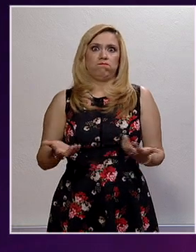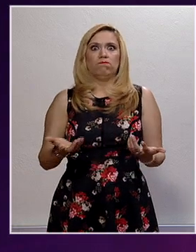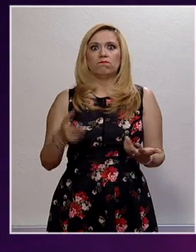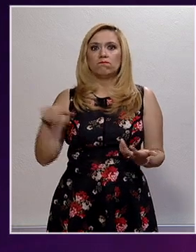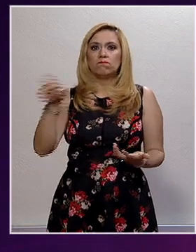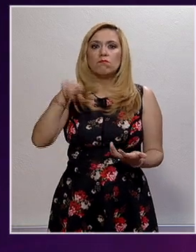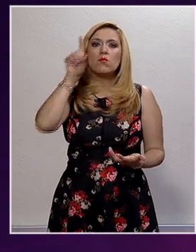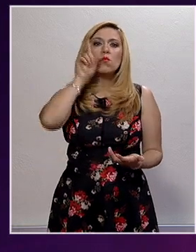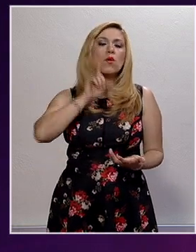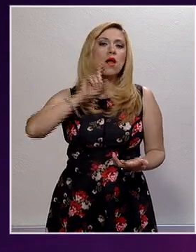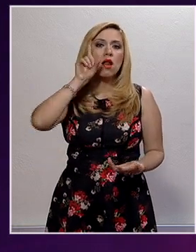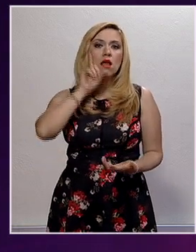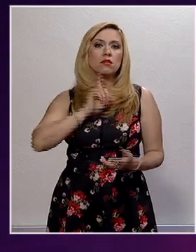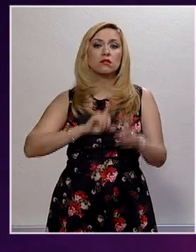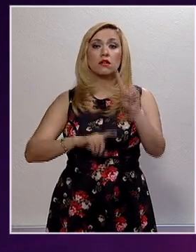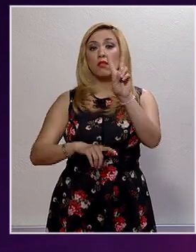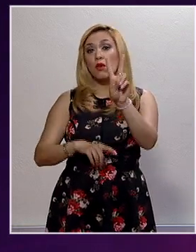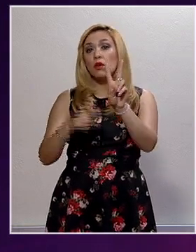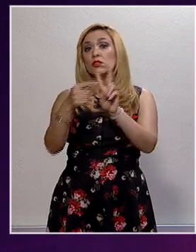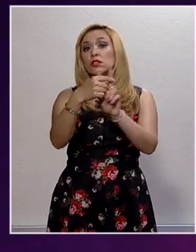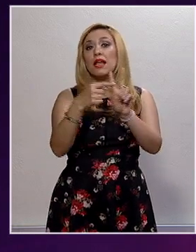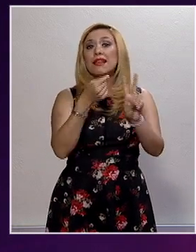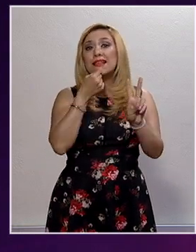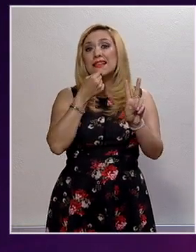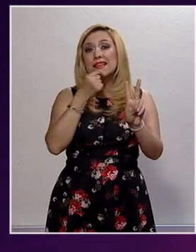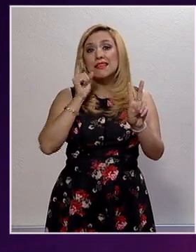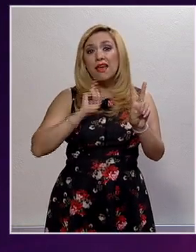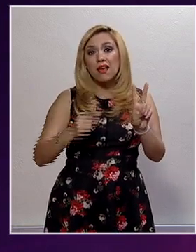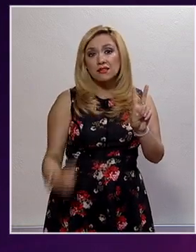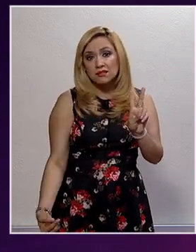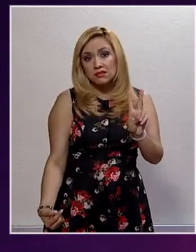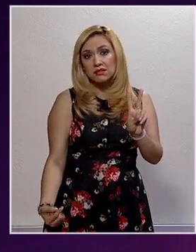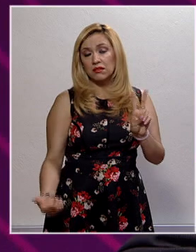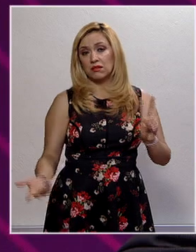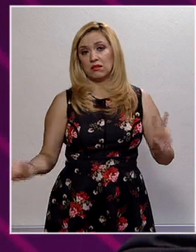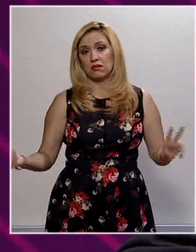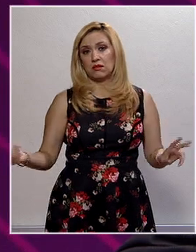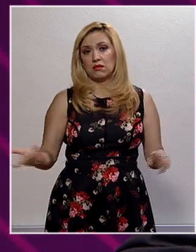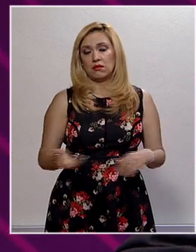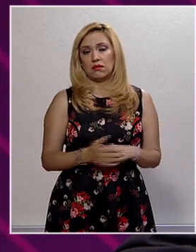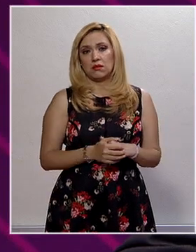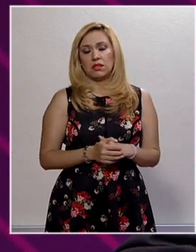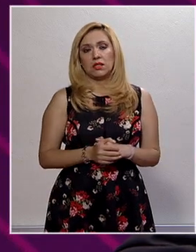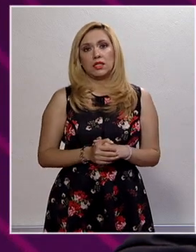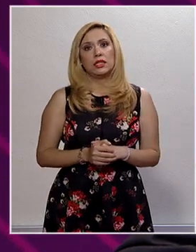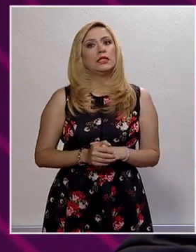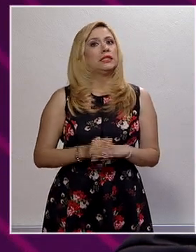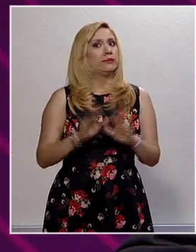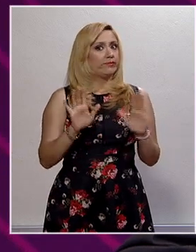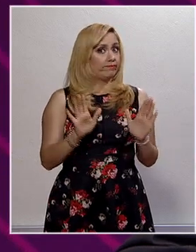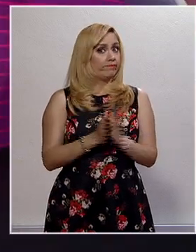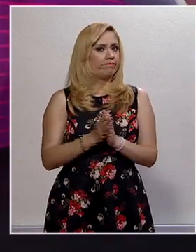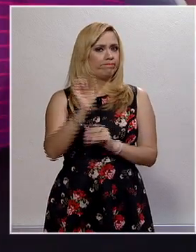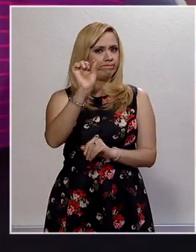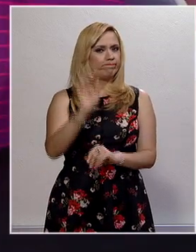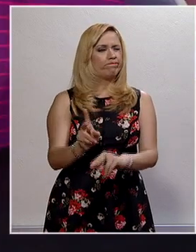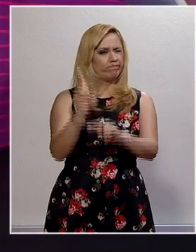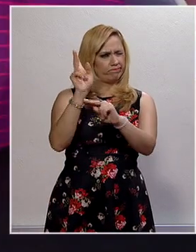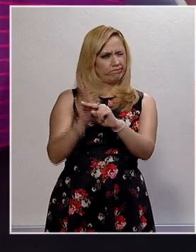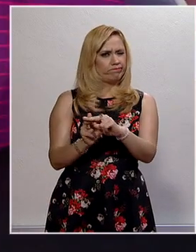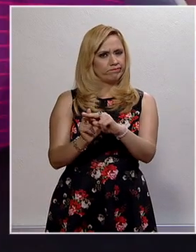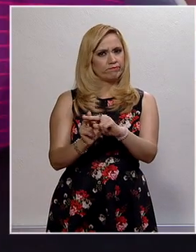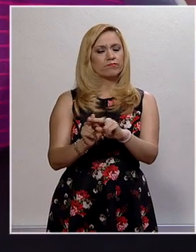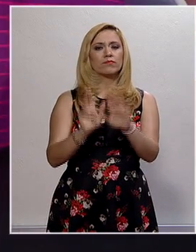estas mujeres, 2 de ellas eran niñas en el momento de los hechos, ¿no? Así es. Creo que con esto podemos hacer un primer